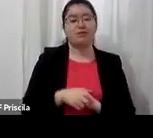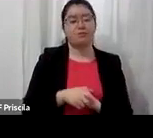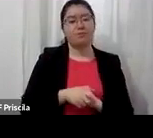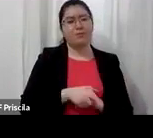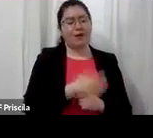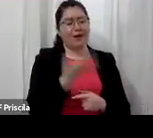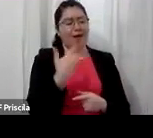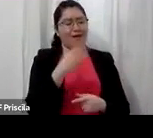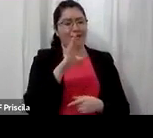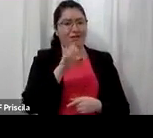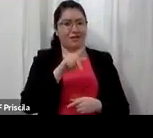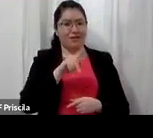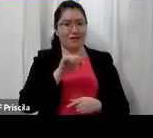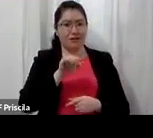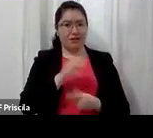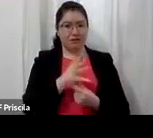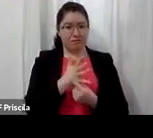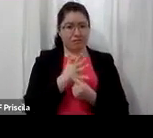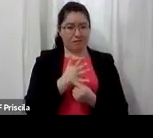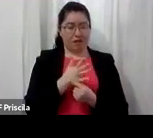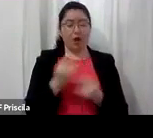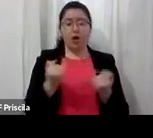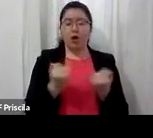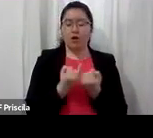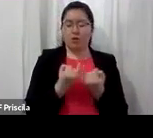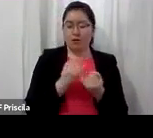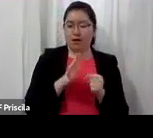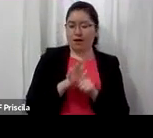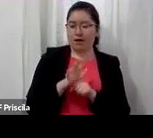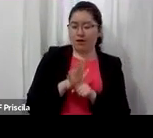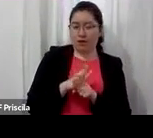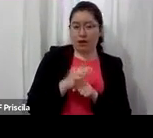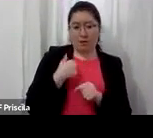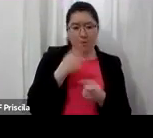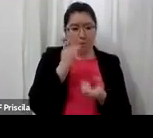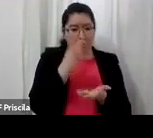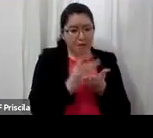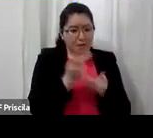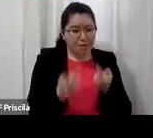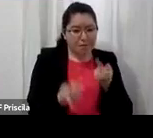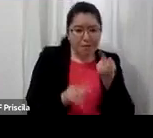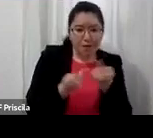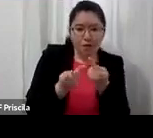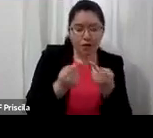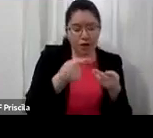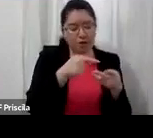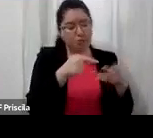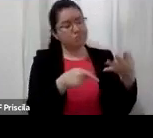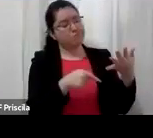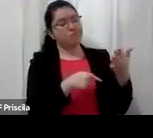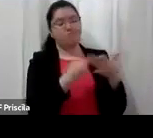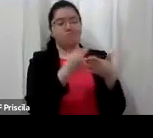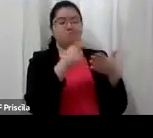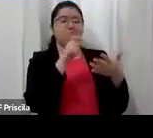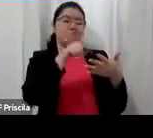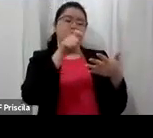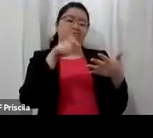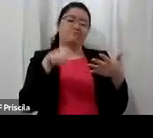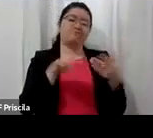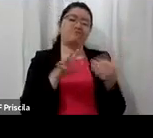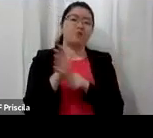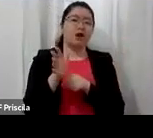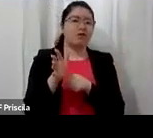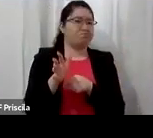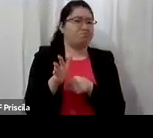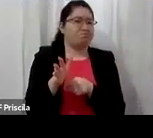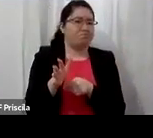consulta, que es una cartilla con 3 opciones para elegir y palomear lo que quieres, o ir más allá de la asamblea de 1